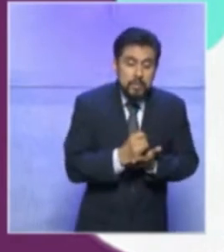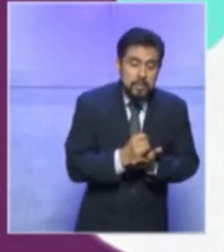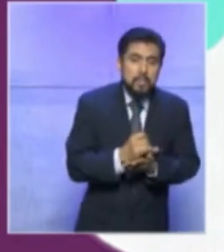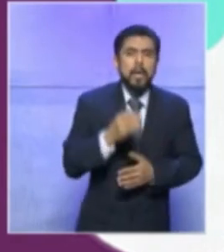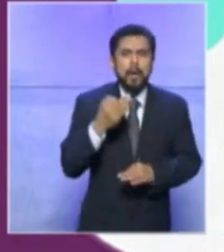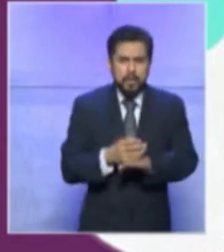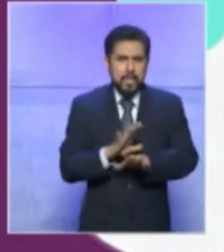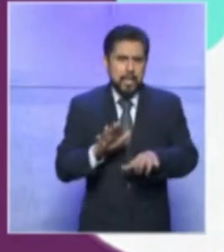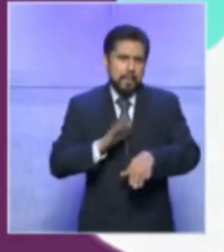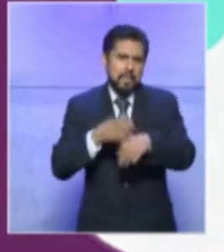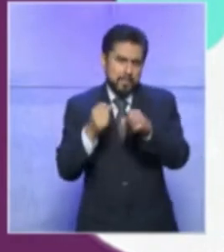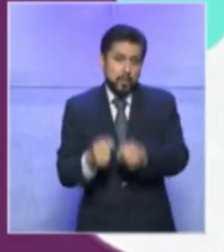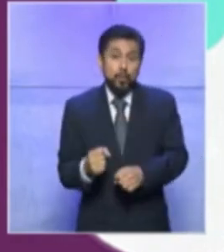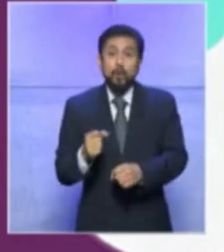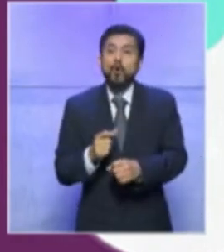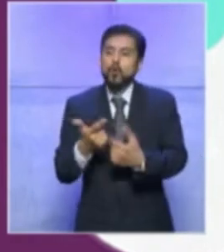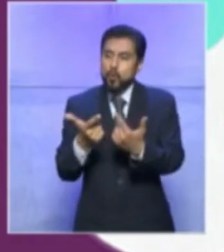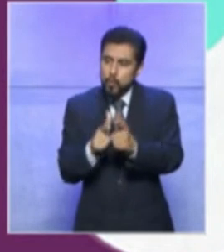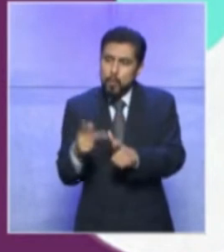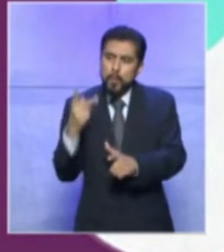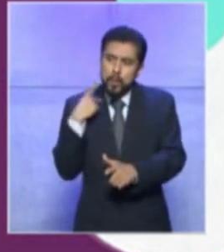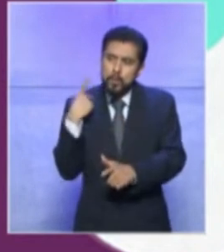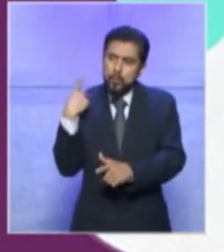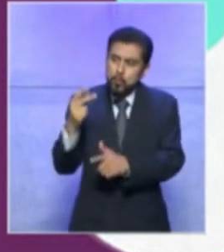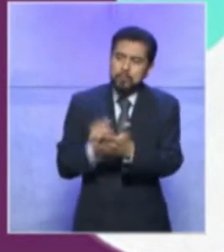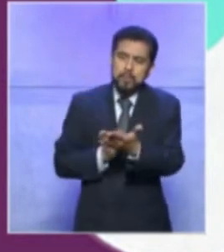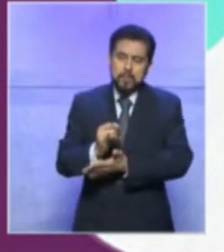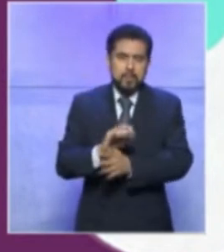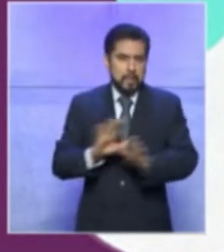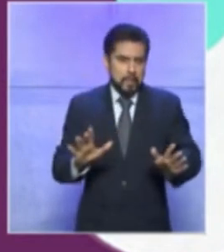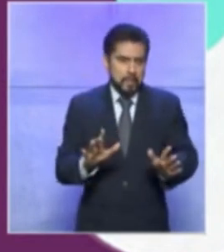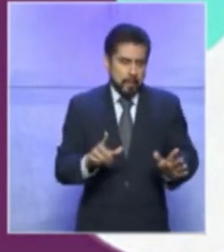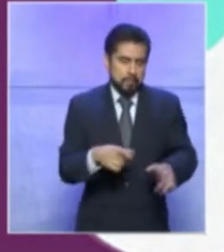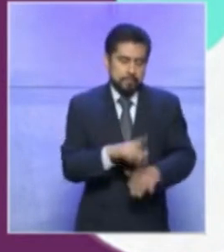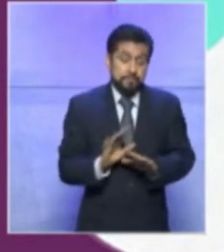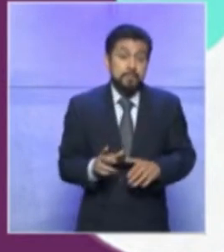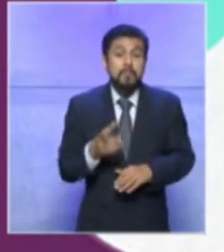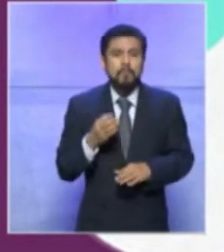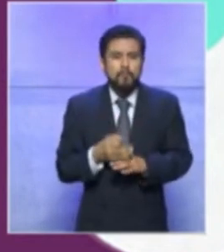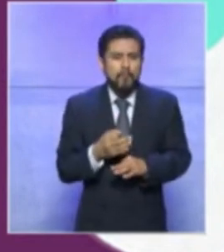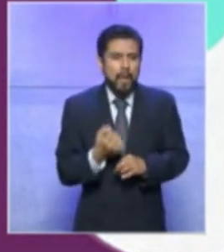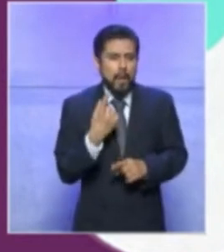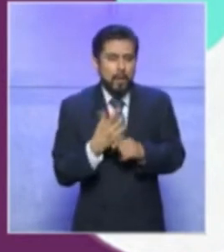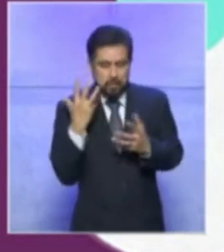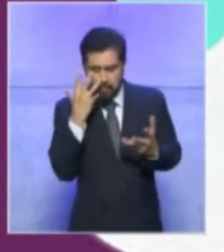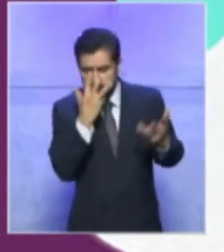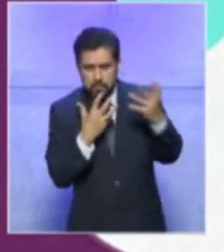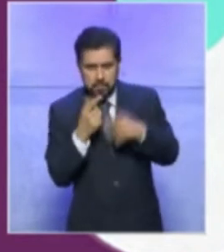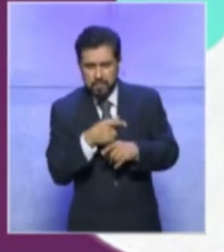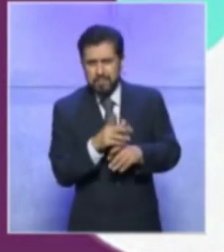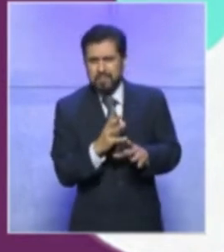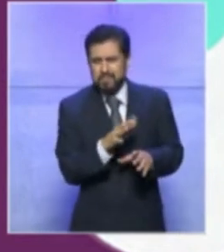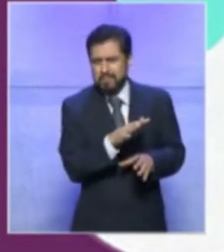elementos relevantes para determinar el límite a la sobrerrepresentación. Las distorsiones de